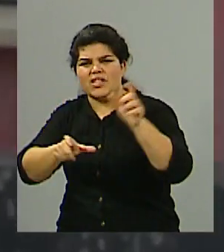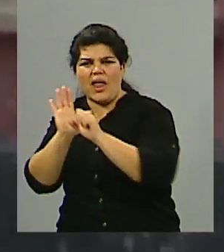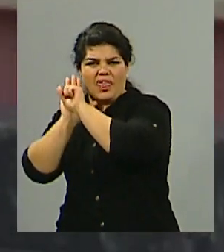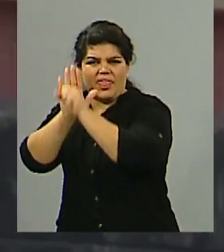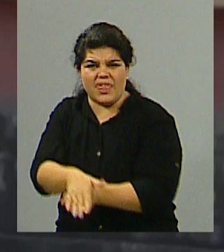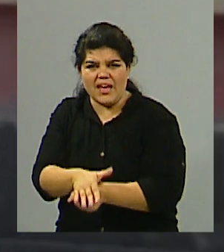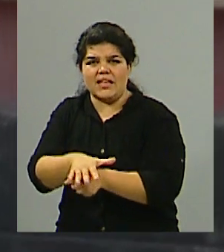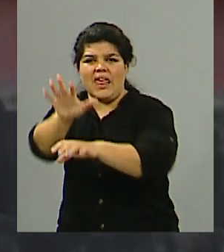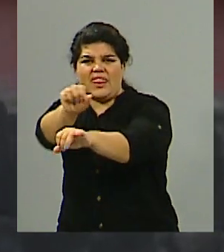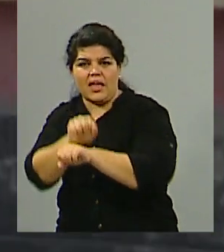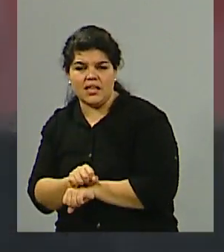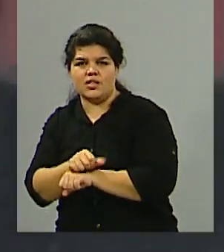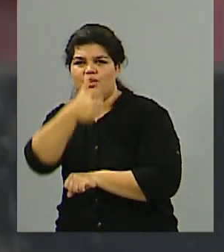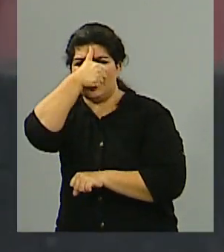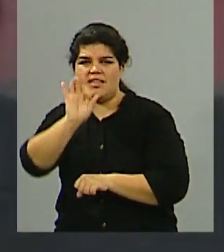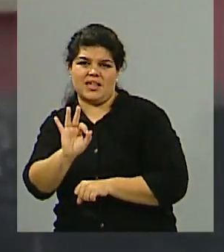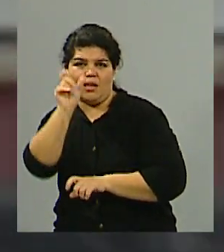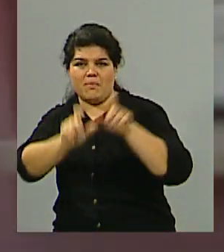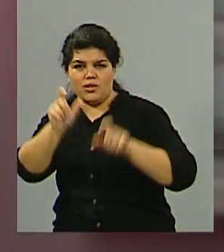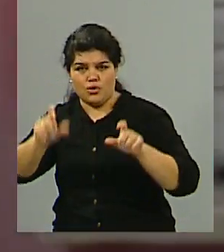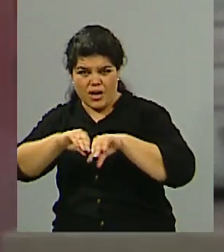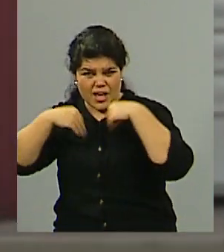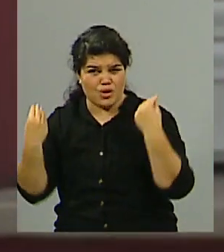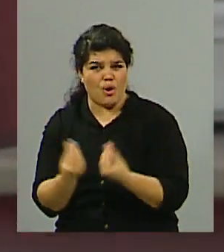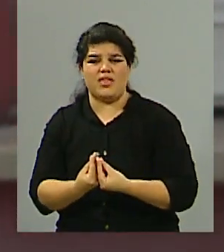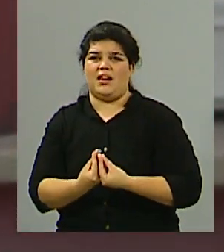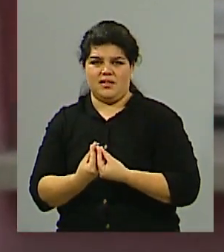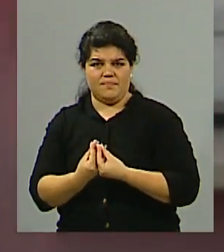Hay números que están hablando de alrededor de unas